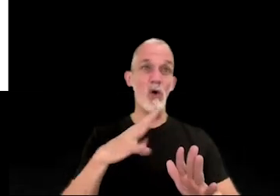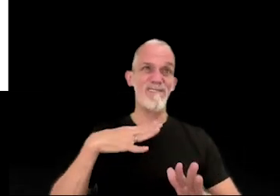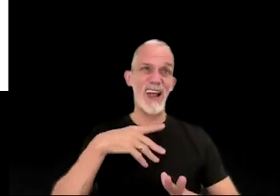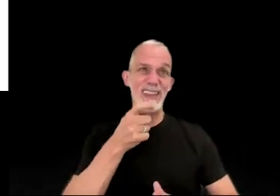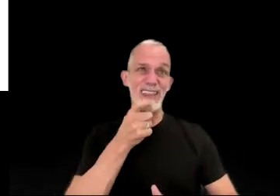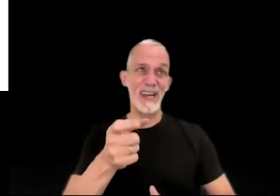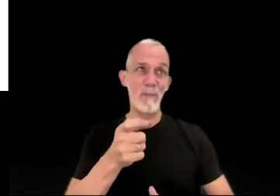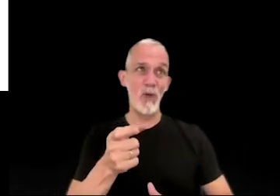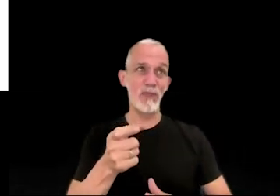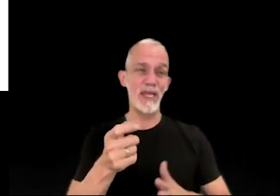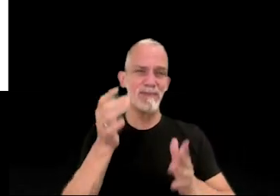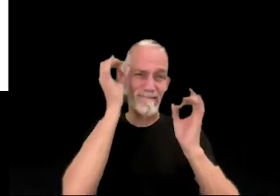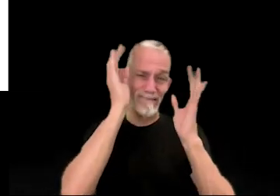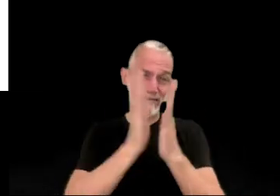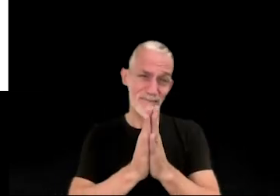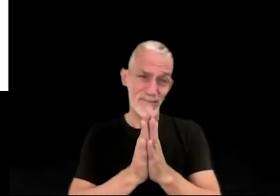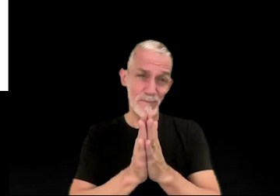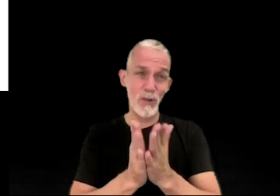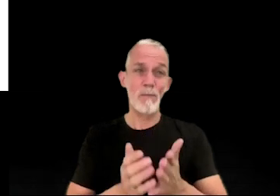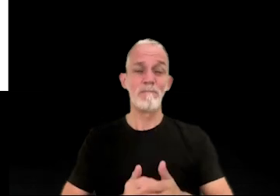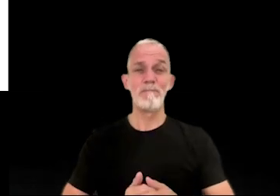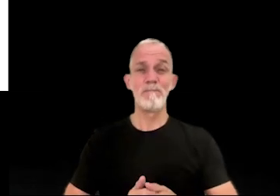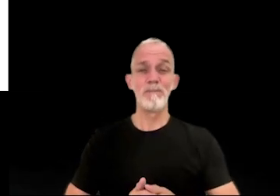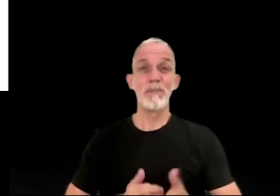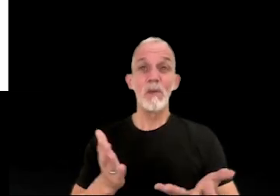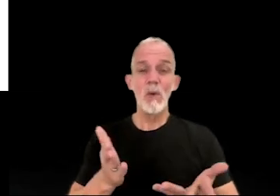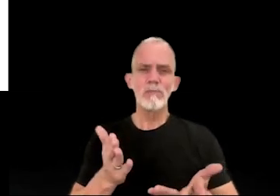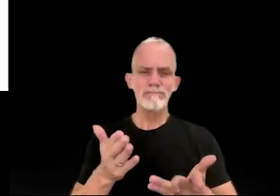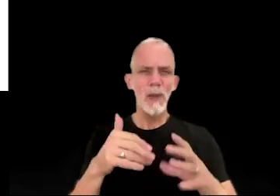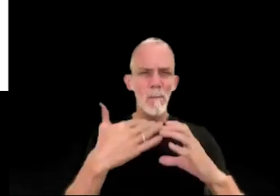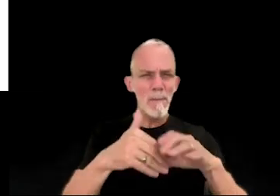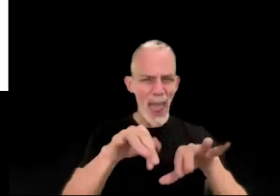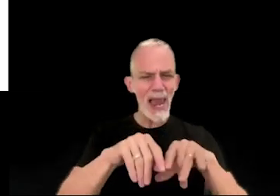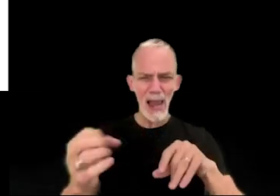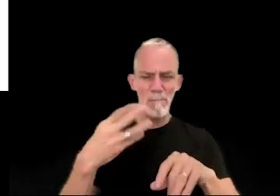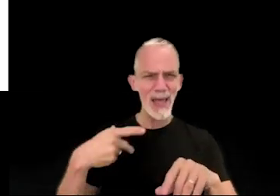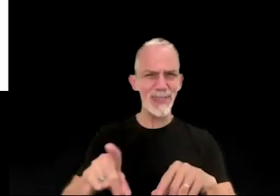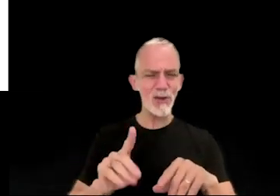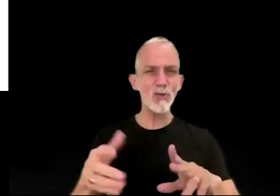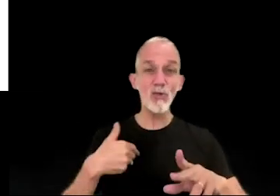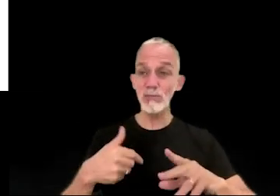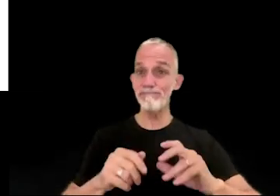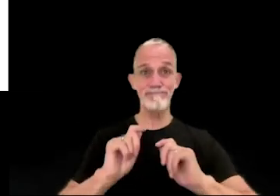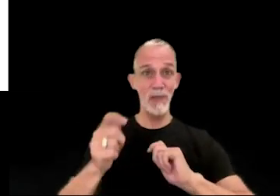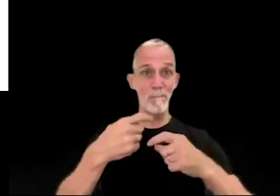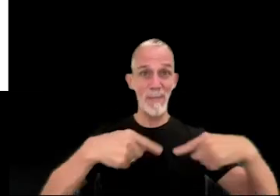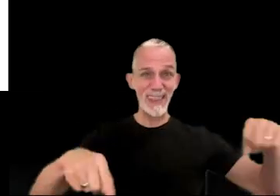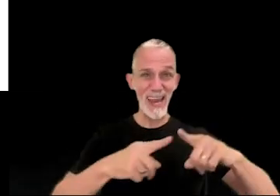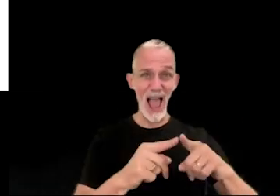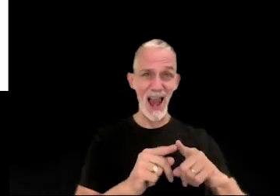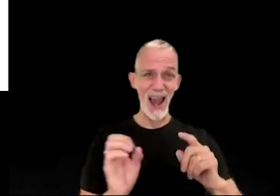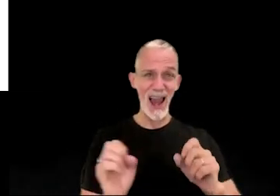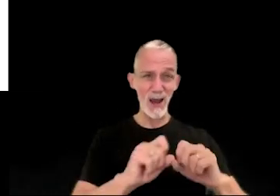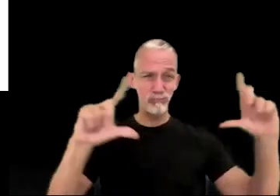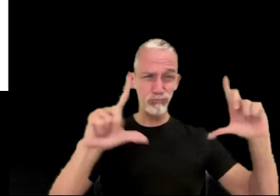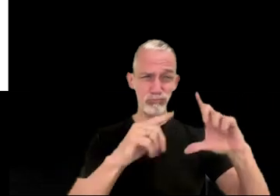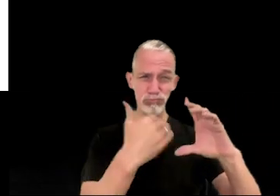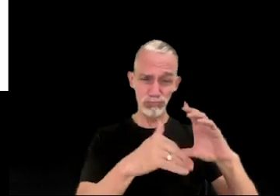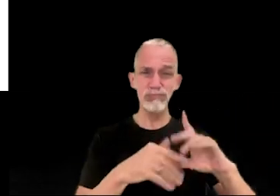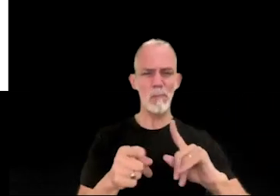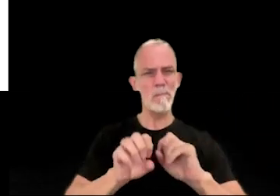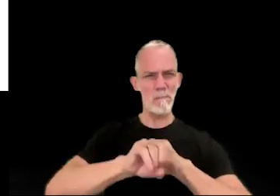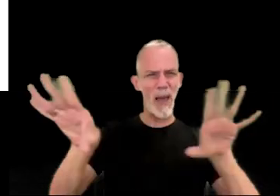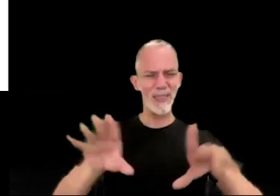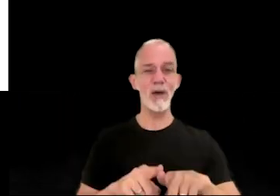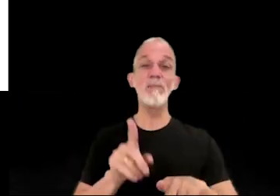pedimos disculpas, las manden por mail, les vamos a estar enviando a todos el material y próximamente vamos